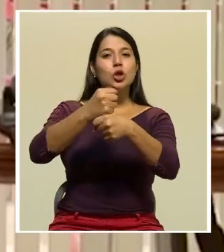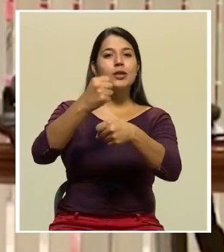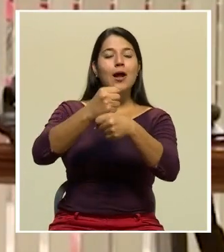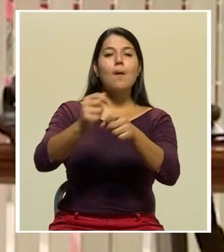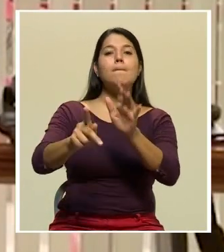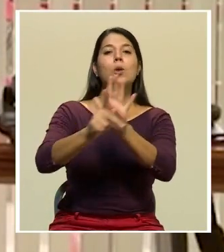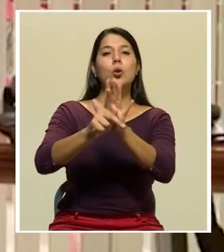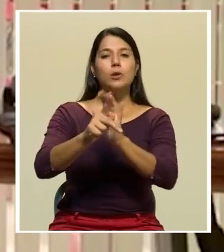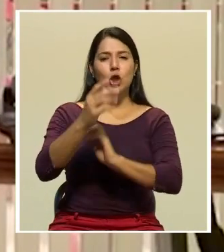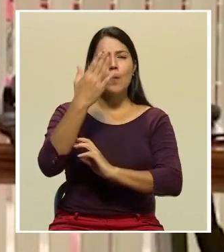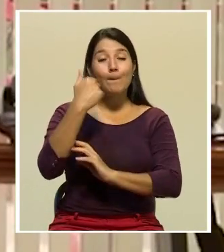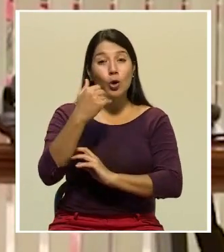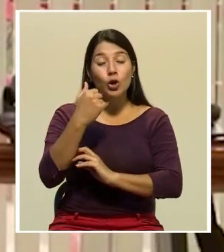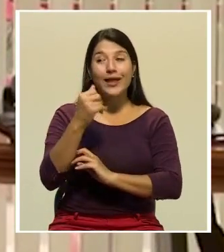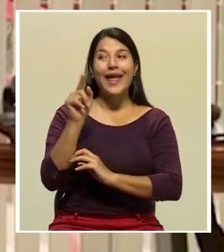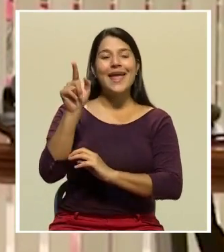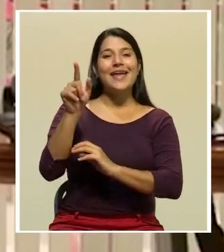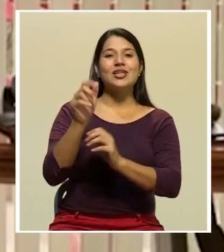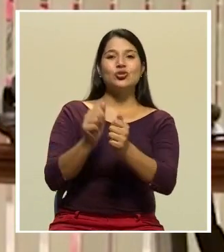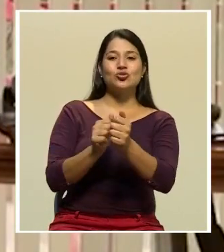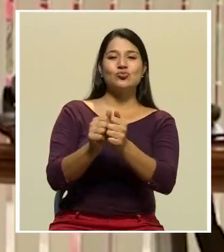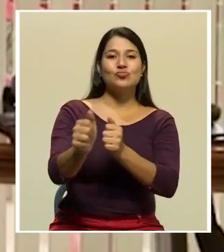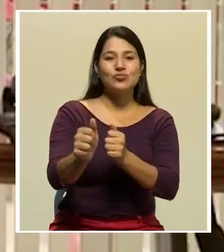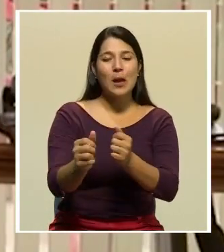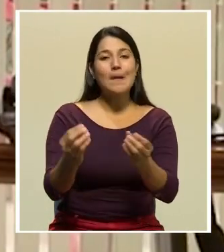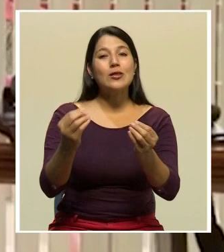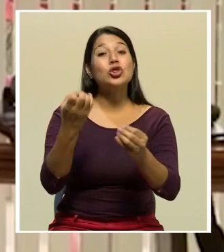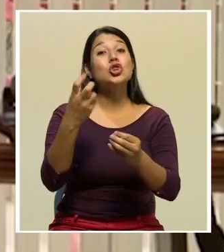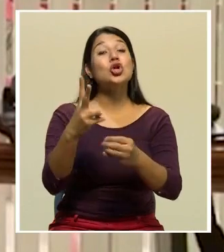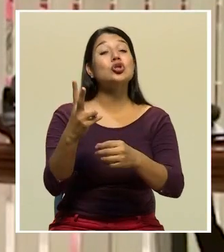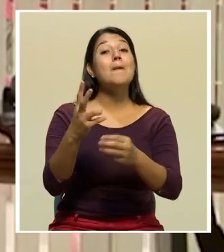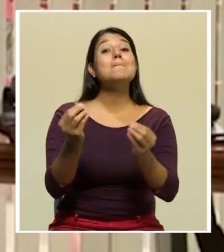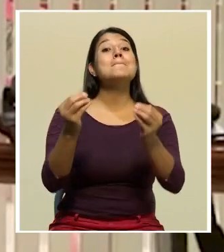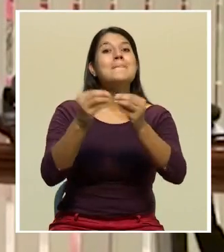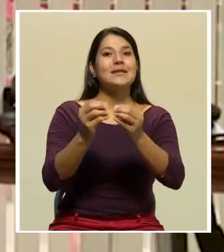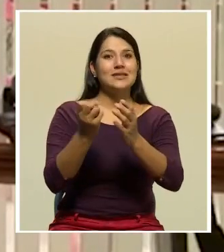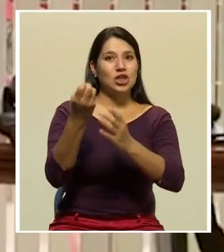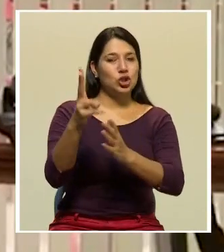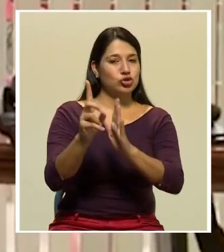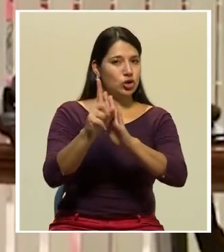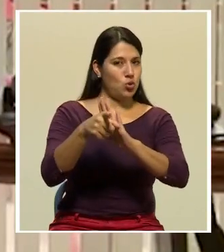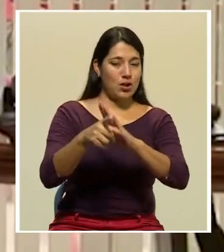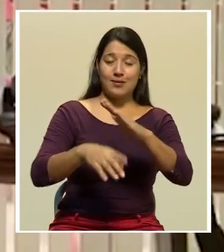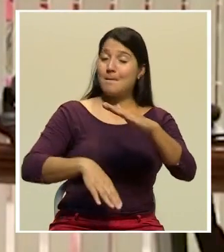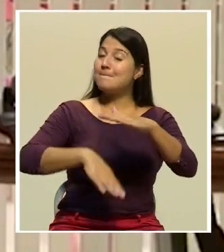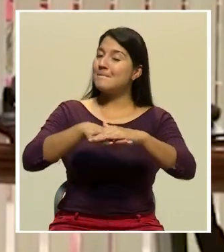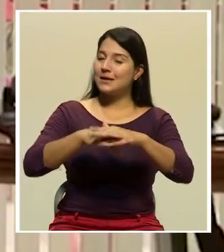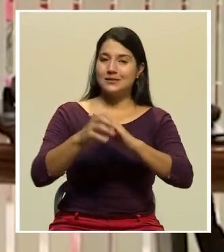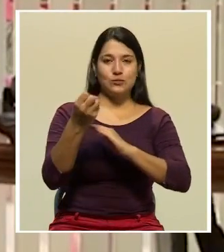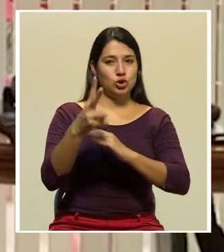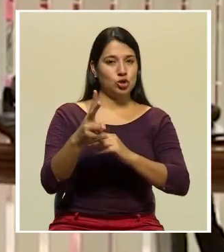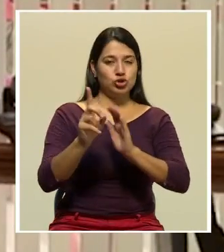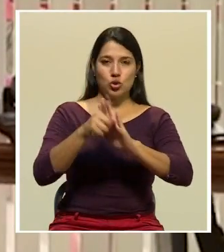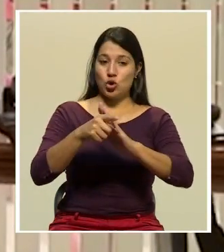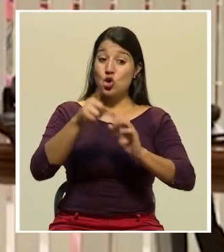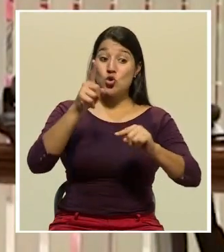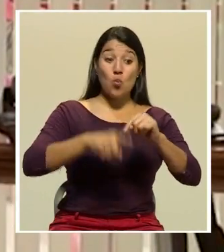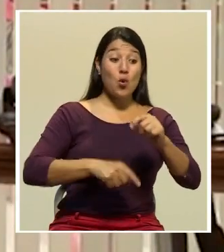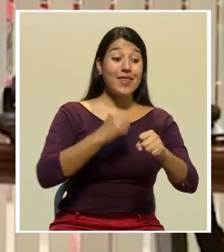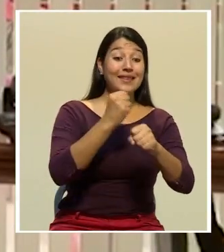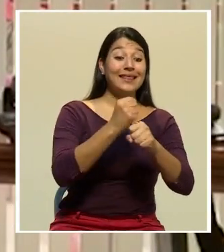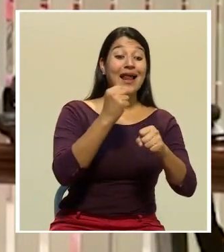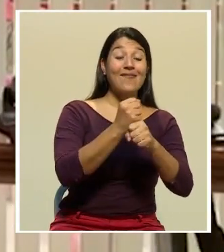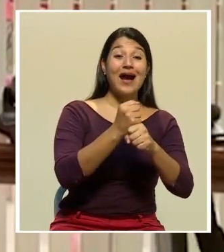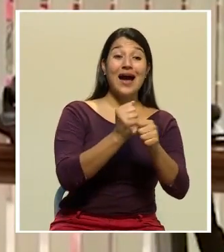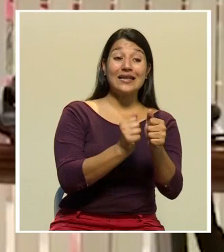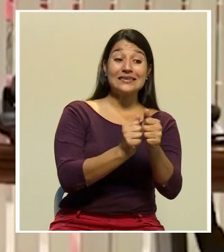porque la empresa excede labores por encima de las 12 horas al día. Entonces no puede haber una jornada mayor a 8 horas,